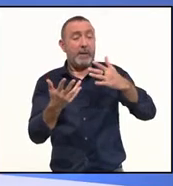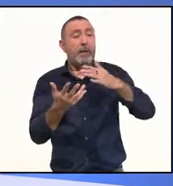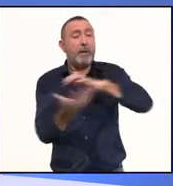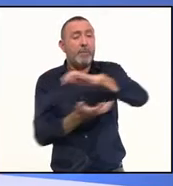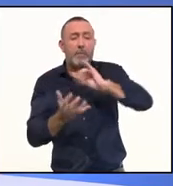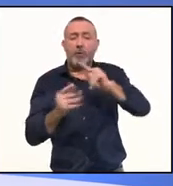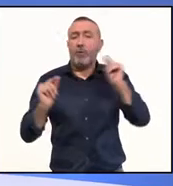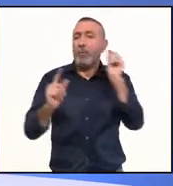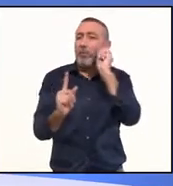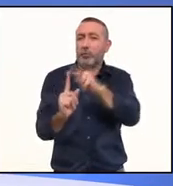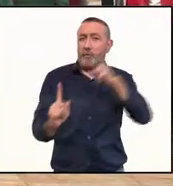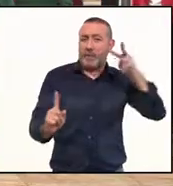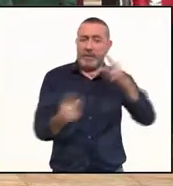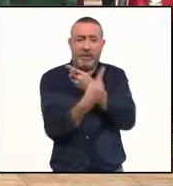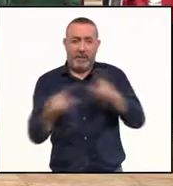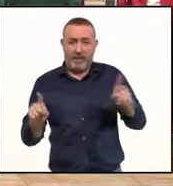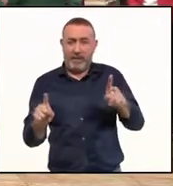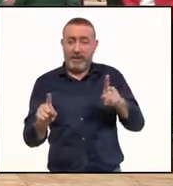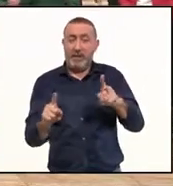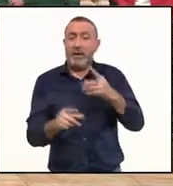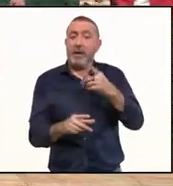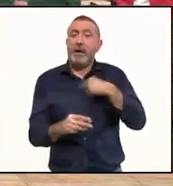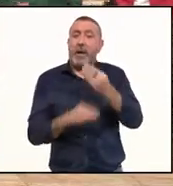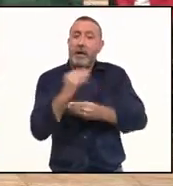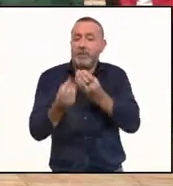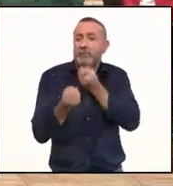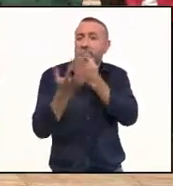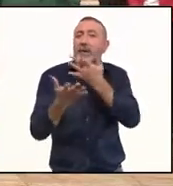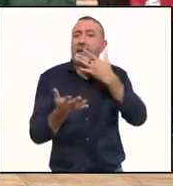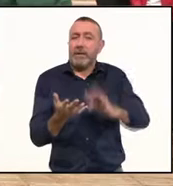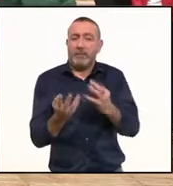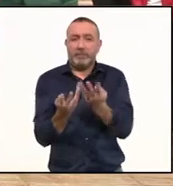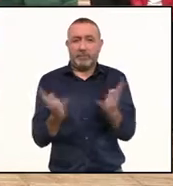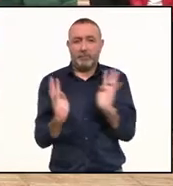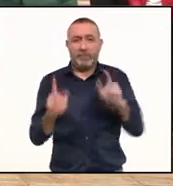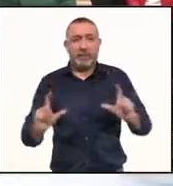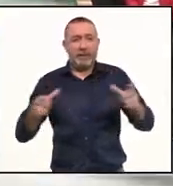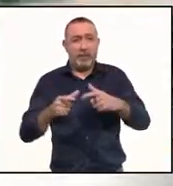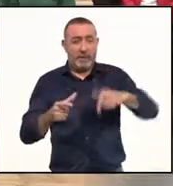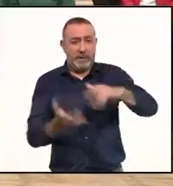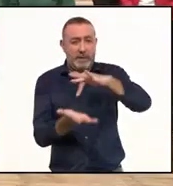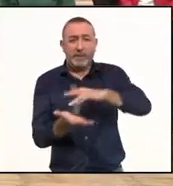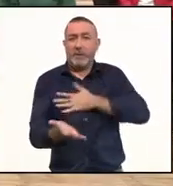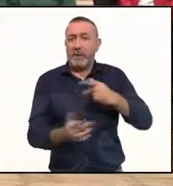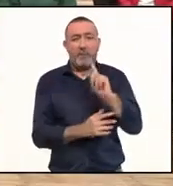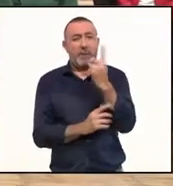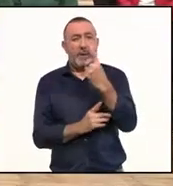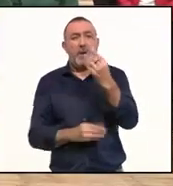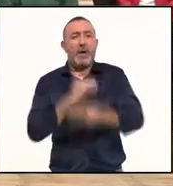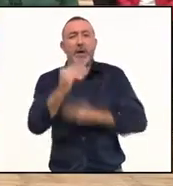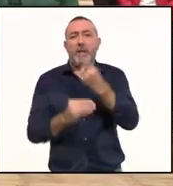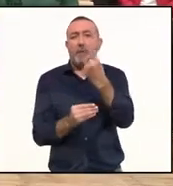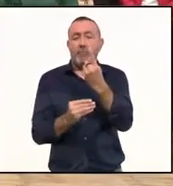vista vamos a intentarlo no lo voy a hacer sola en seguida les comentaré con quién pero si queríamos para empezar a hacer un